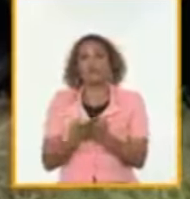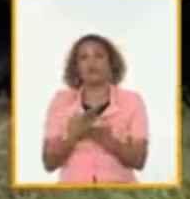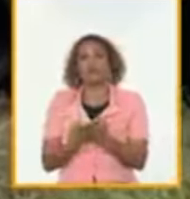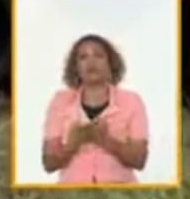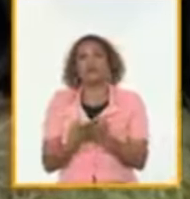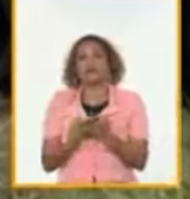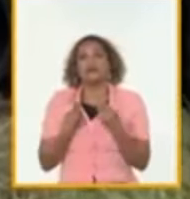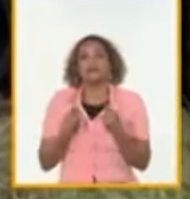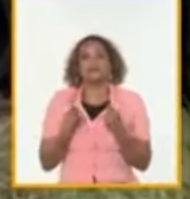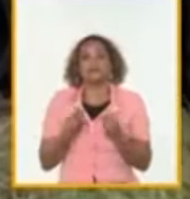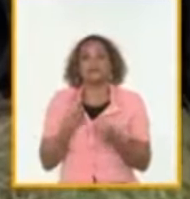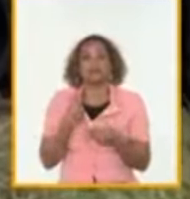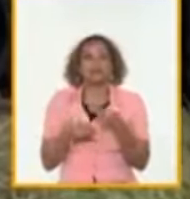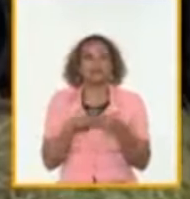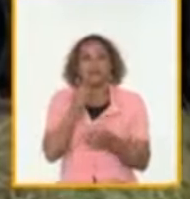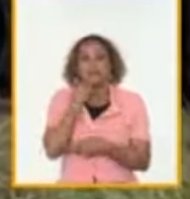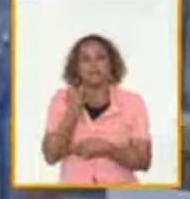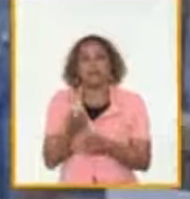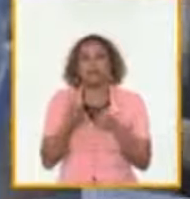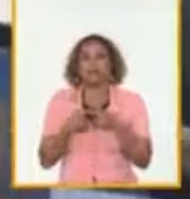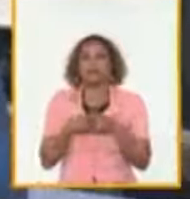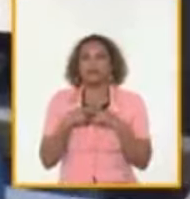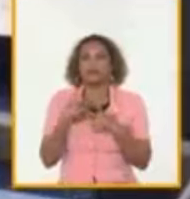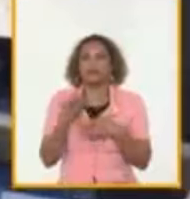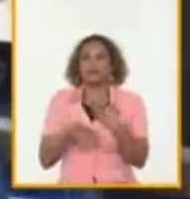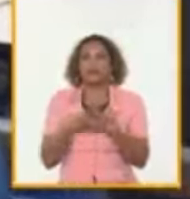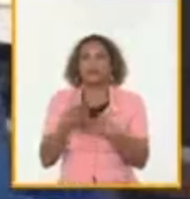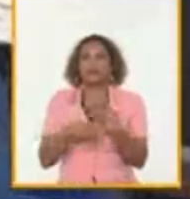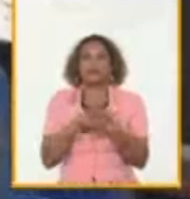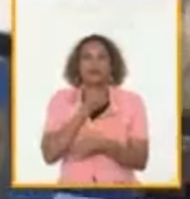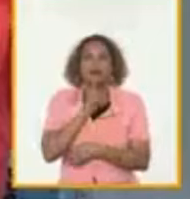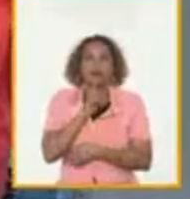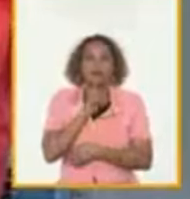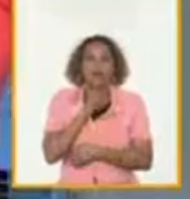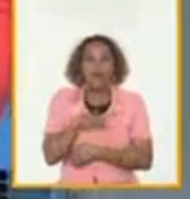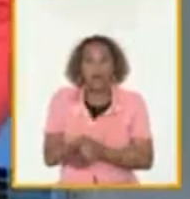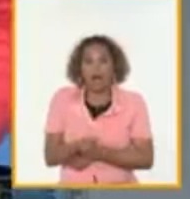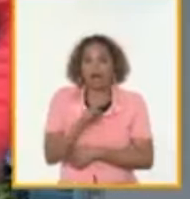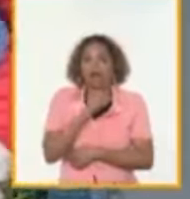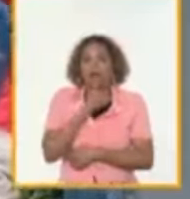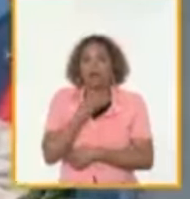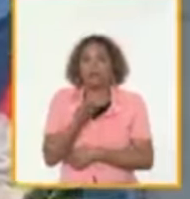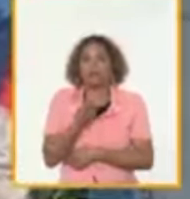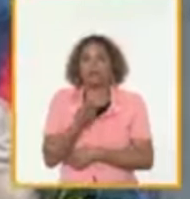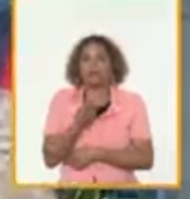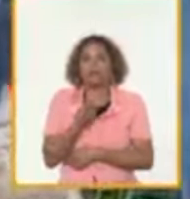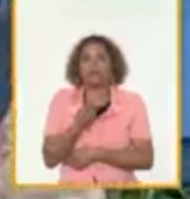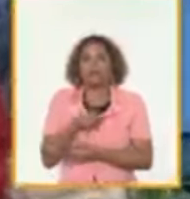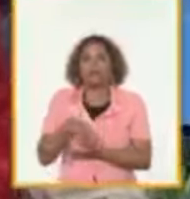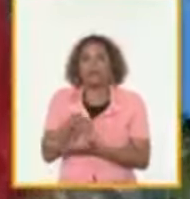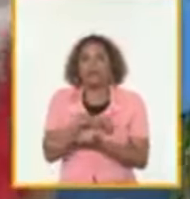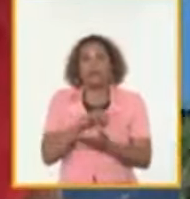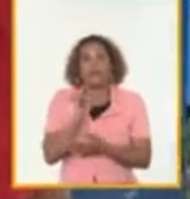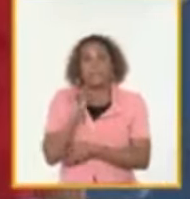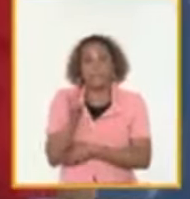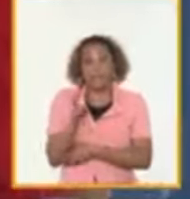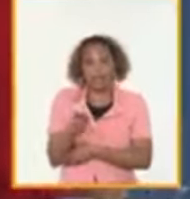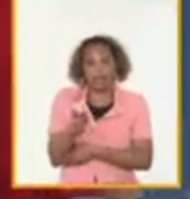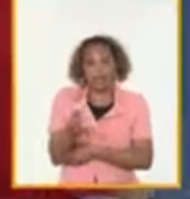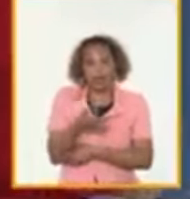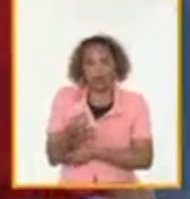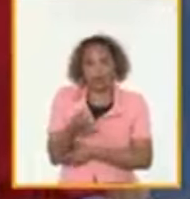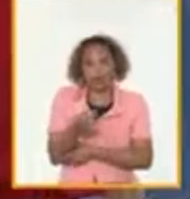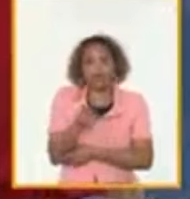hacer para ir resolviendo los problemas del agua en villac Clara ahora mismo mataguá en manicaragua es un